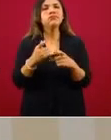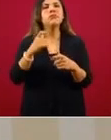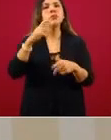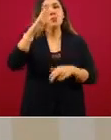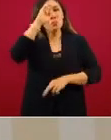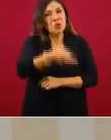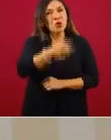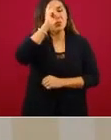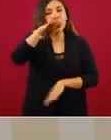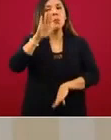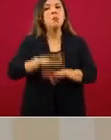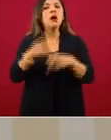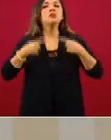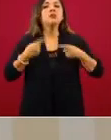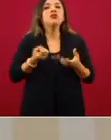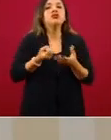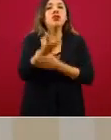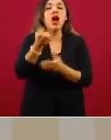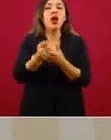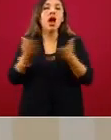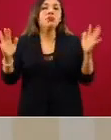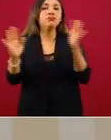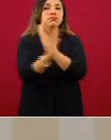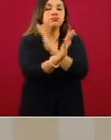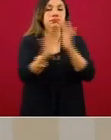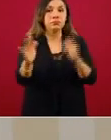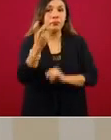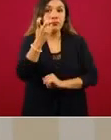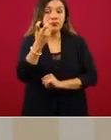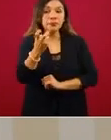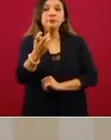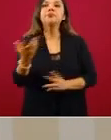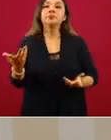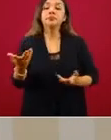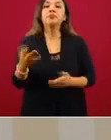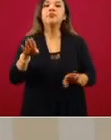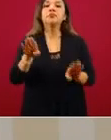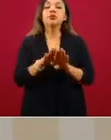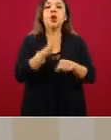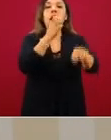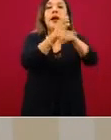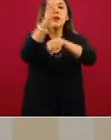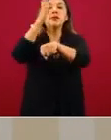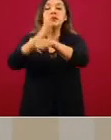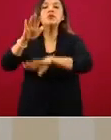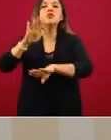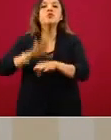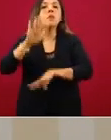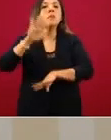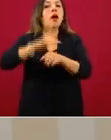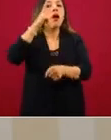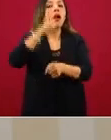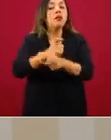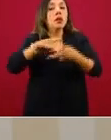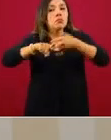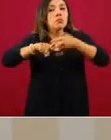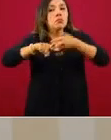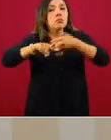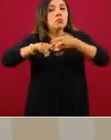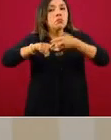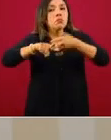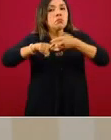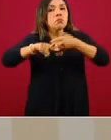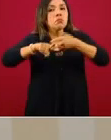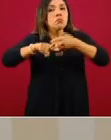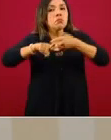tanto aumento de la movilidad en el espacio público. Vamos a destacar por entidad federativa dónde ha ocurrido esto, desde cuándo, y